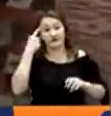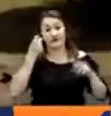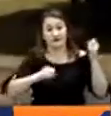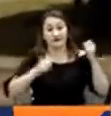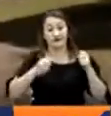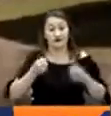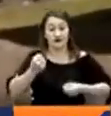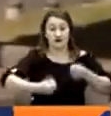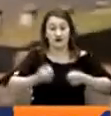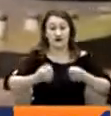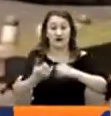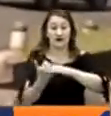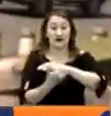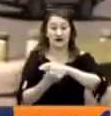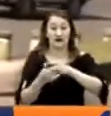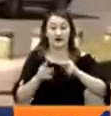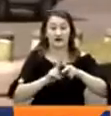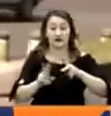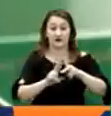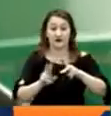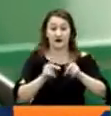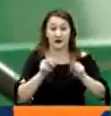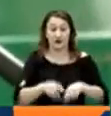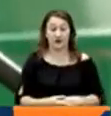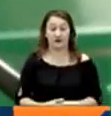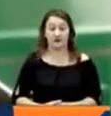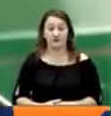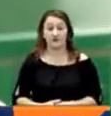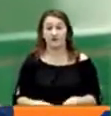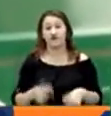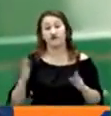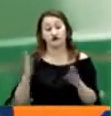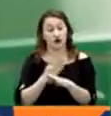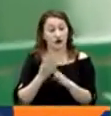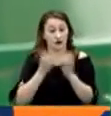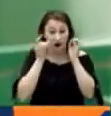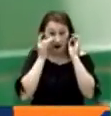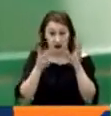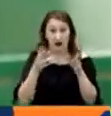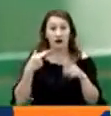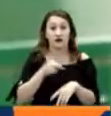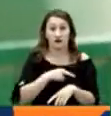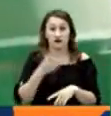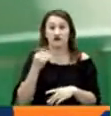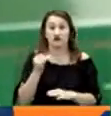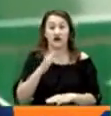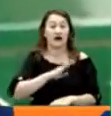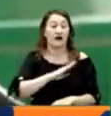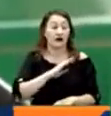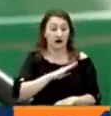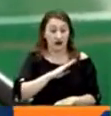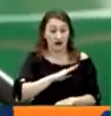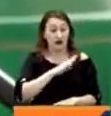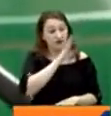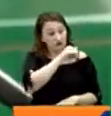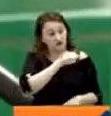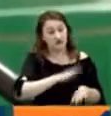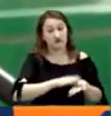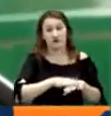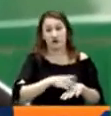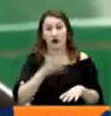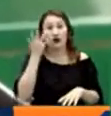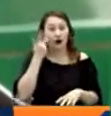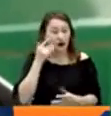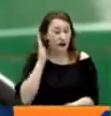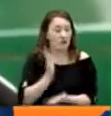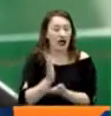del SITP y alimentadores de Transmilenio. Ese es un problema grave. Nosotros le hemos solicitado a la alcaldía que nos colabore con eso. Todos los días hay accidentes.